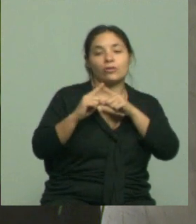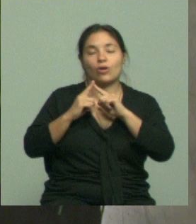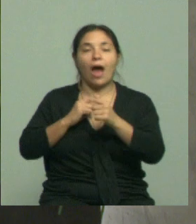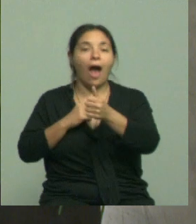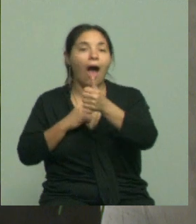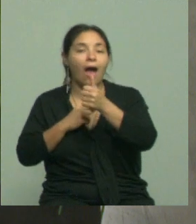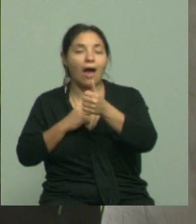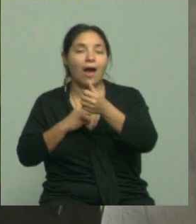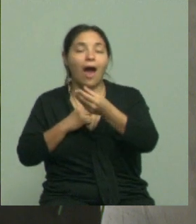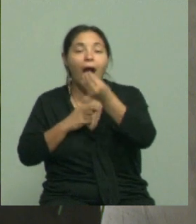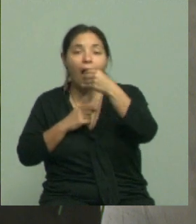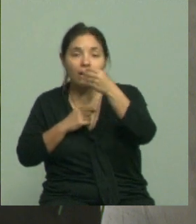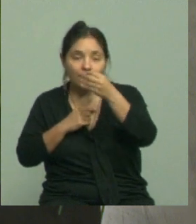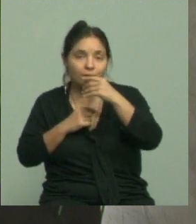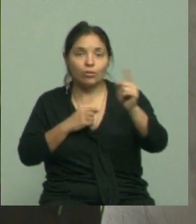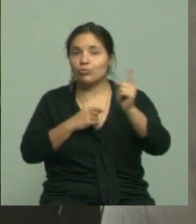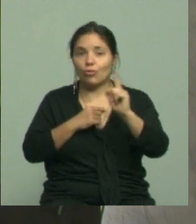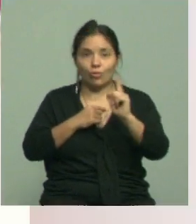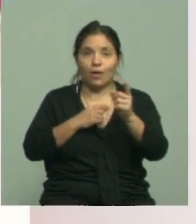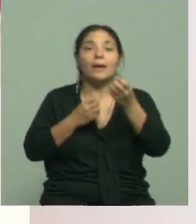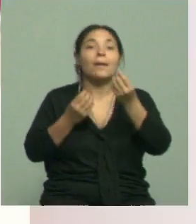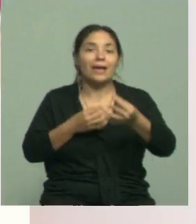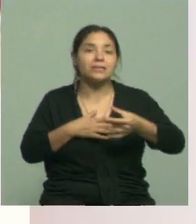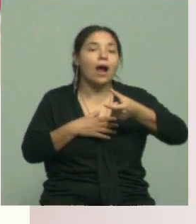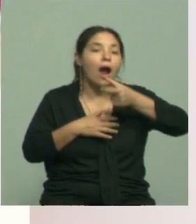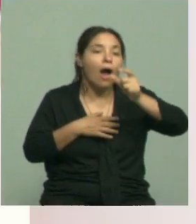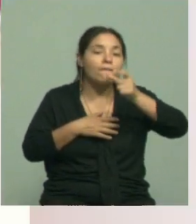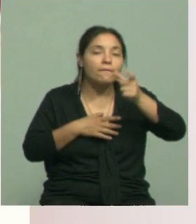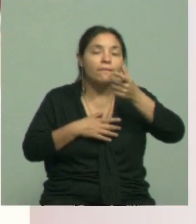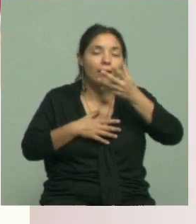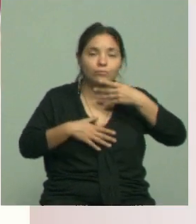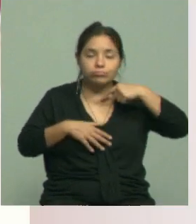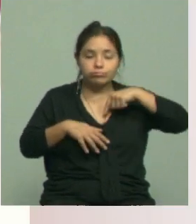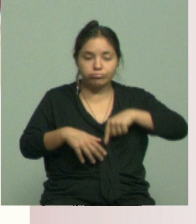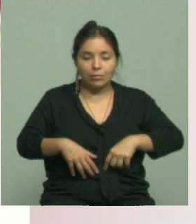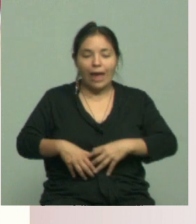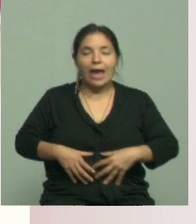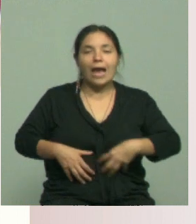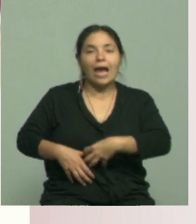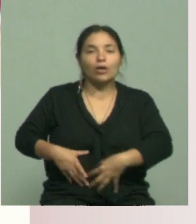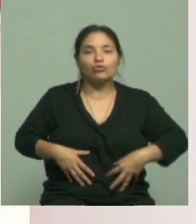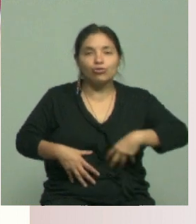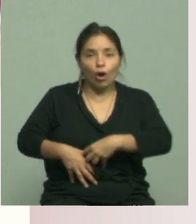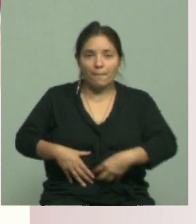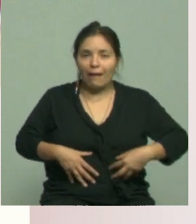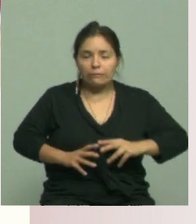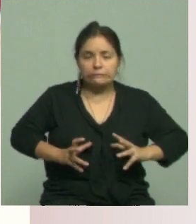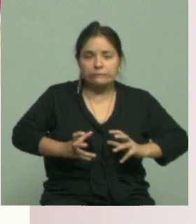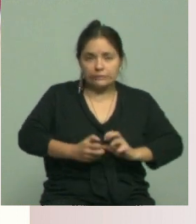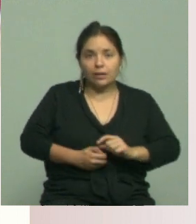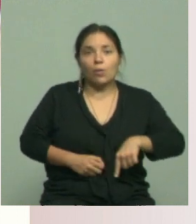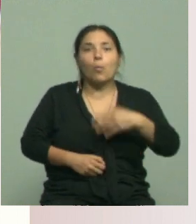que irrita a nivel estomacal, Claro. entonces sí nos puede llegar a generar reflujo gastroesofágico y ese